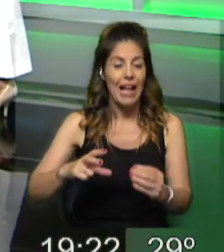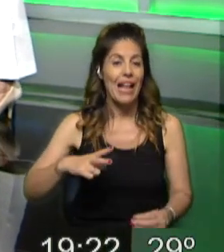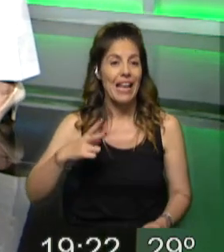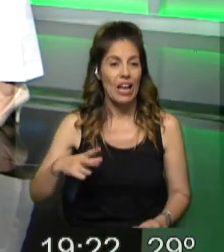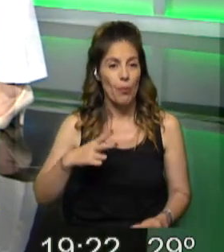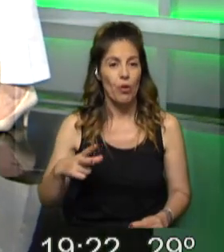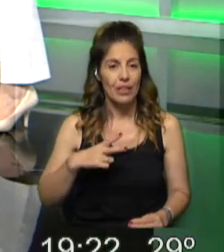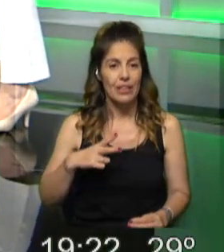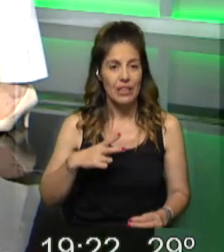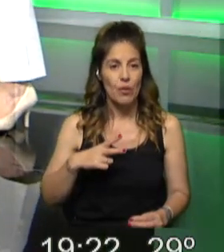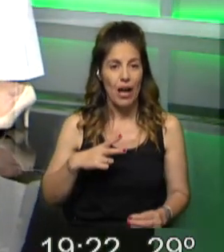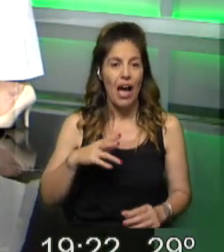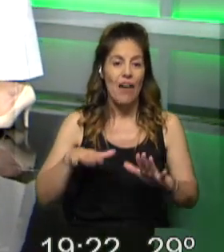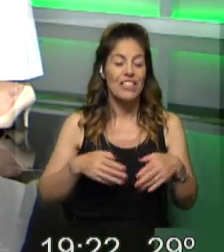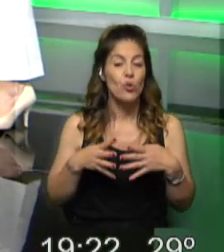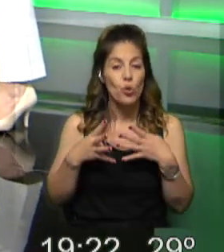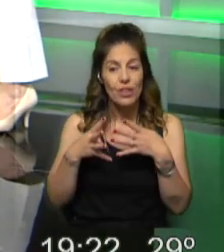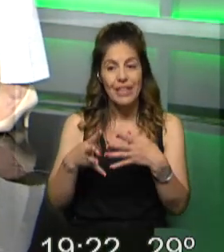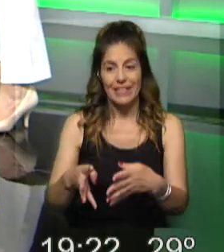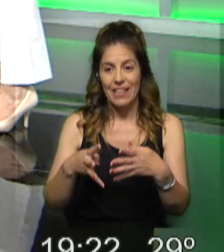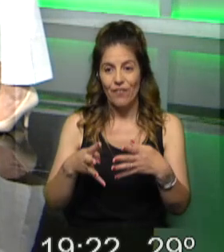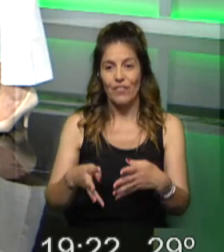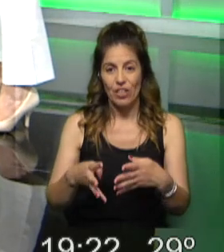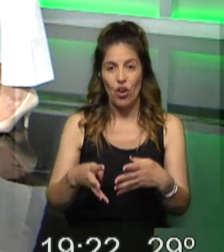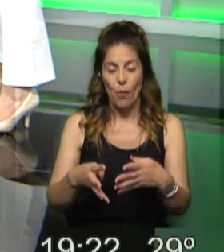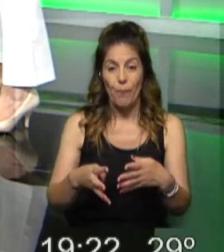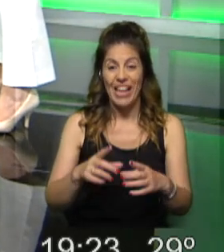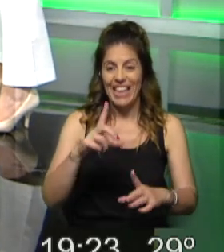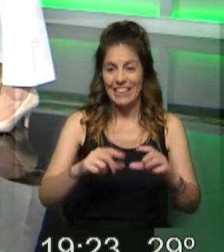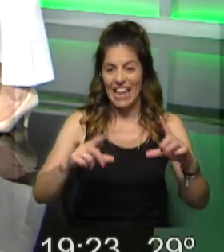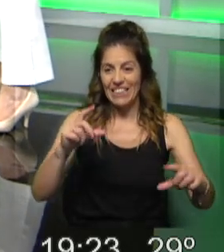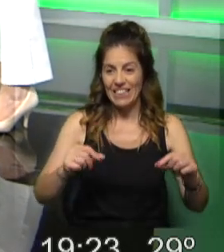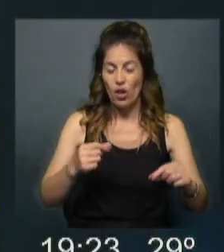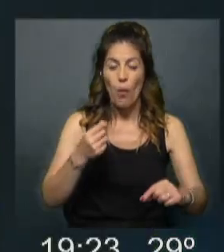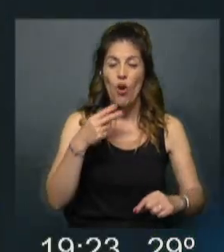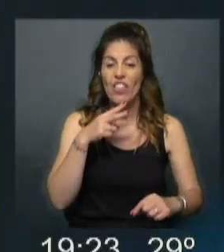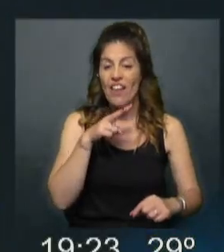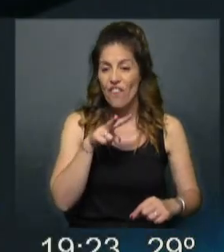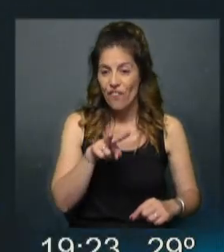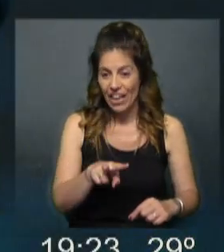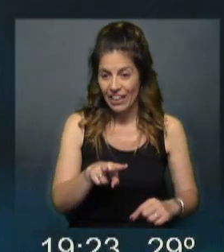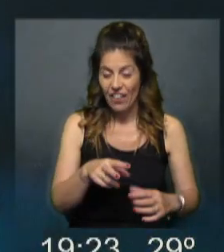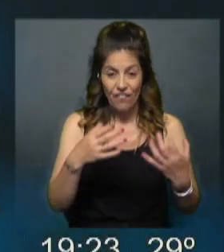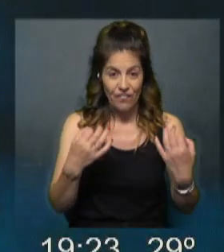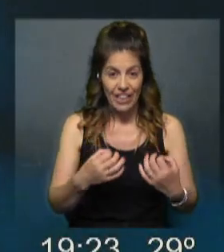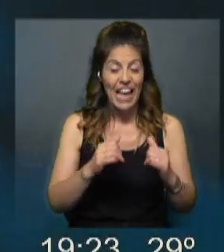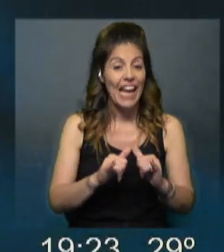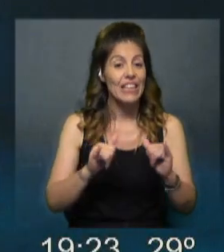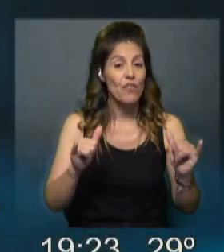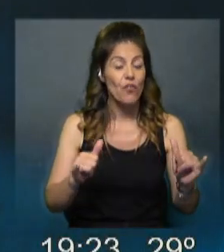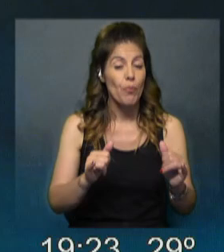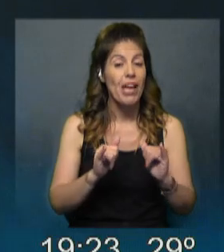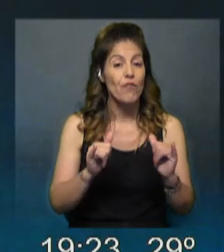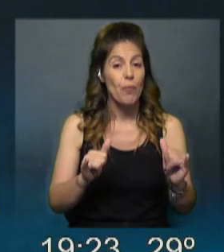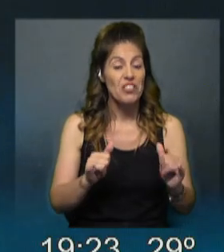ilusiva con lo cual siempre es un desafío des el punto de vista estadístico poder recoger Y de alguna manera este informe tiene algunos datos que son